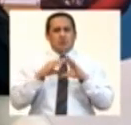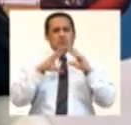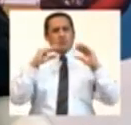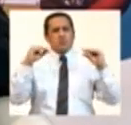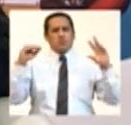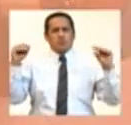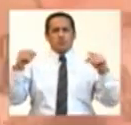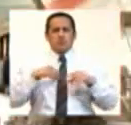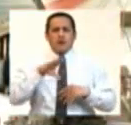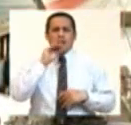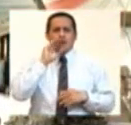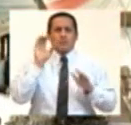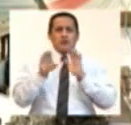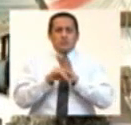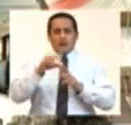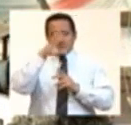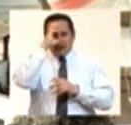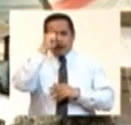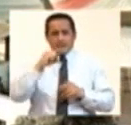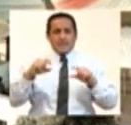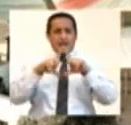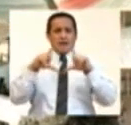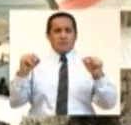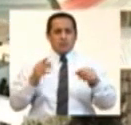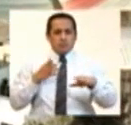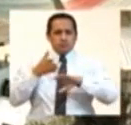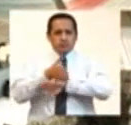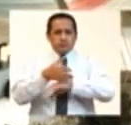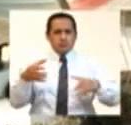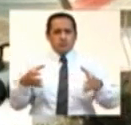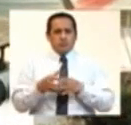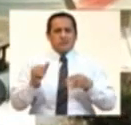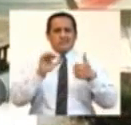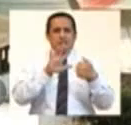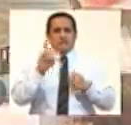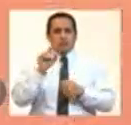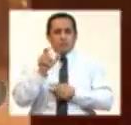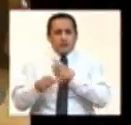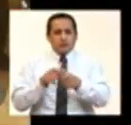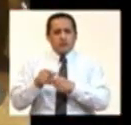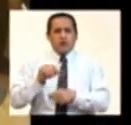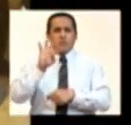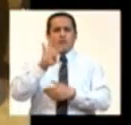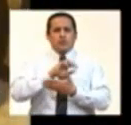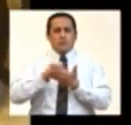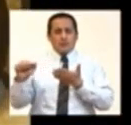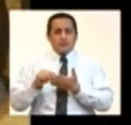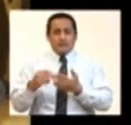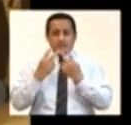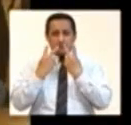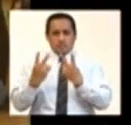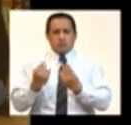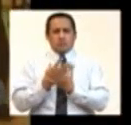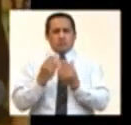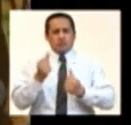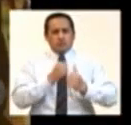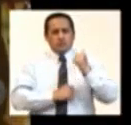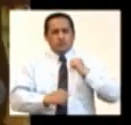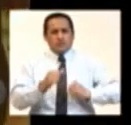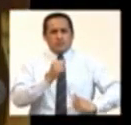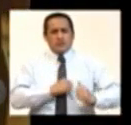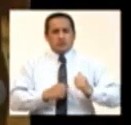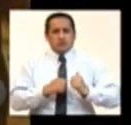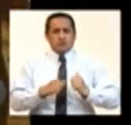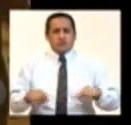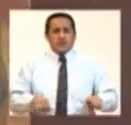más sonado, que es la toma de la embajada de Japón con 72 rehenes, 4 meses, que nos tuvo en una